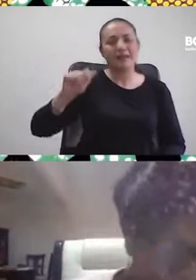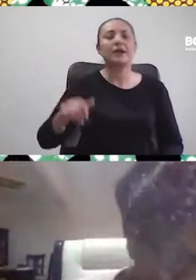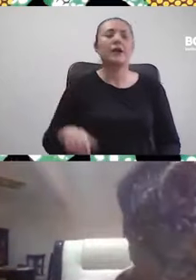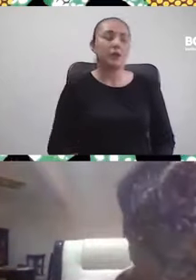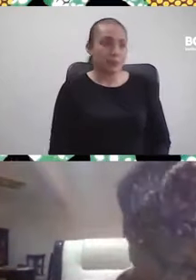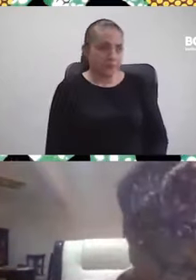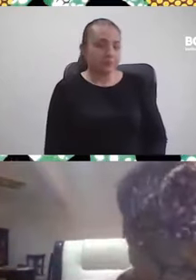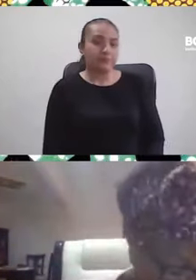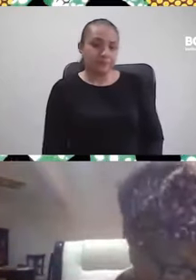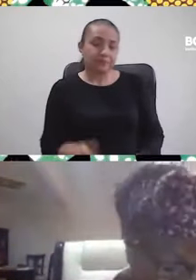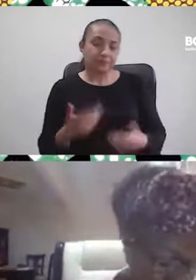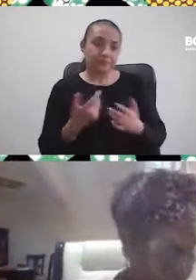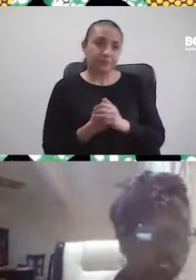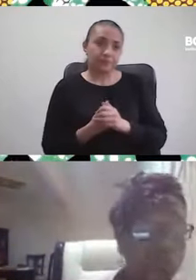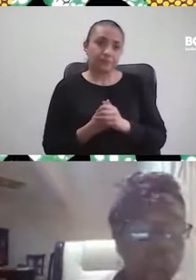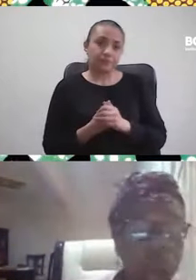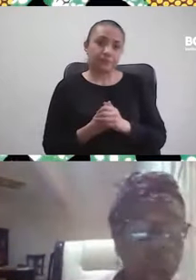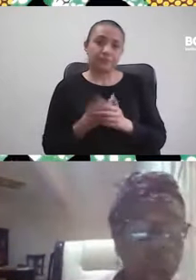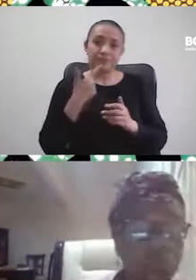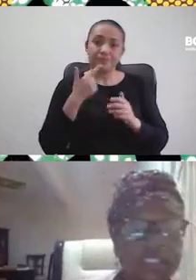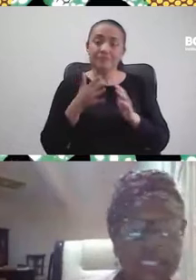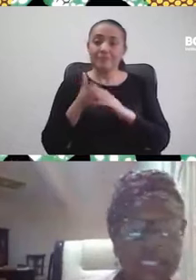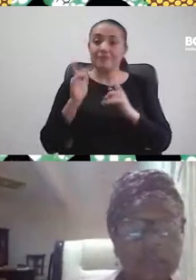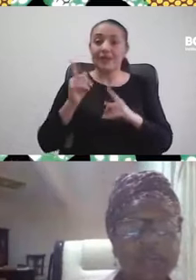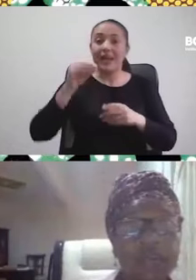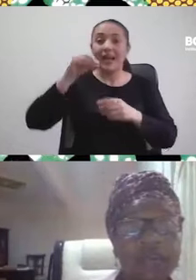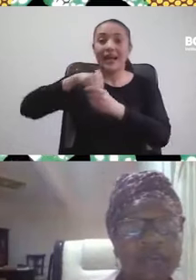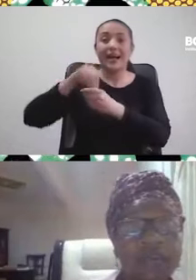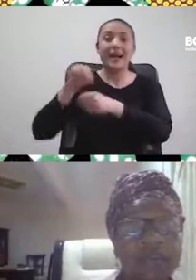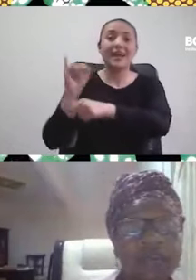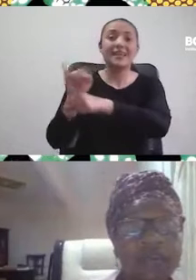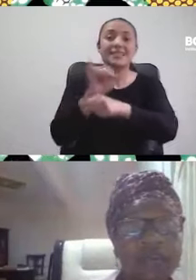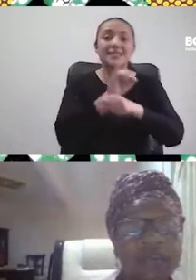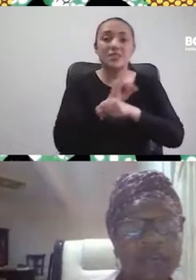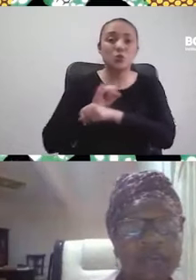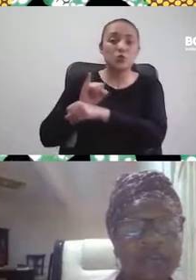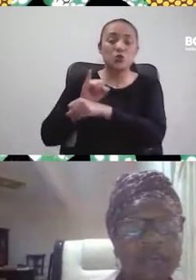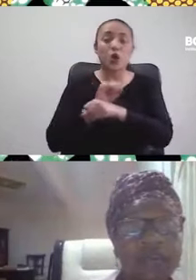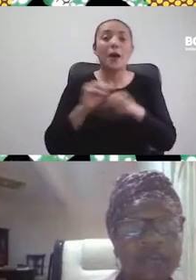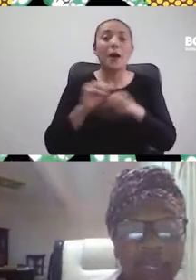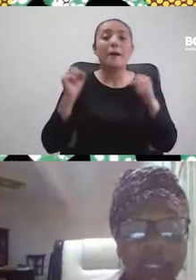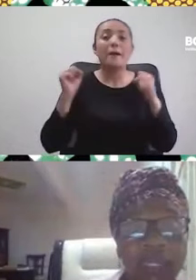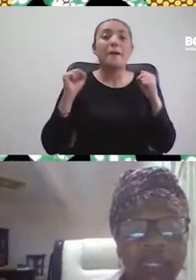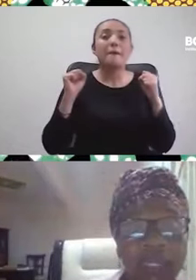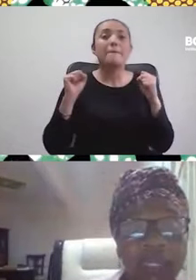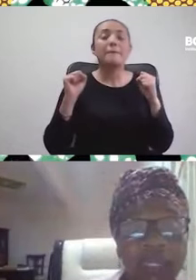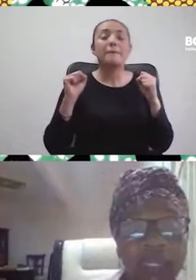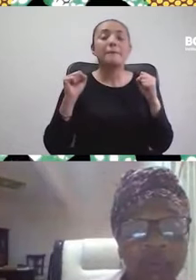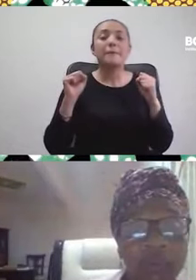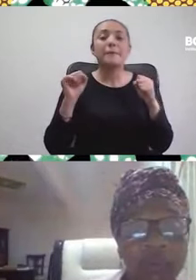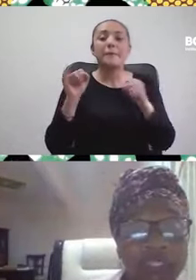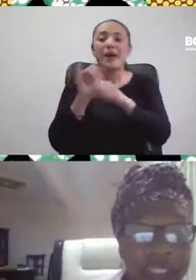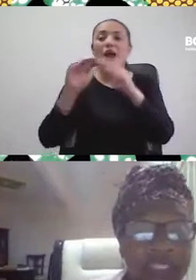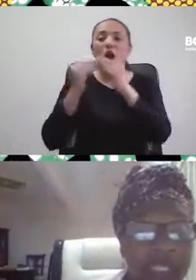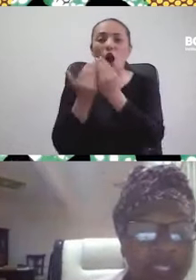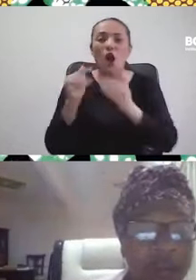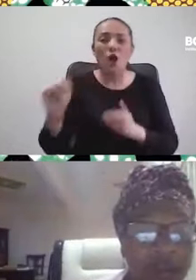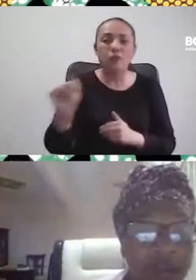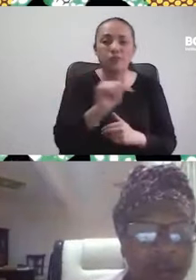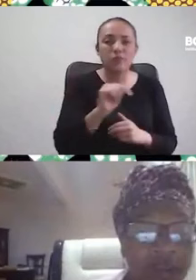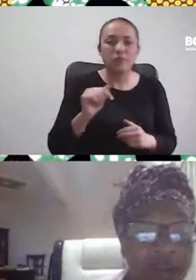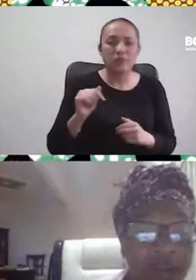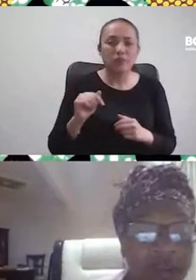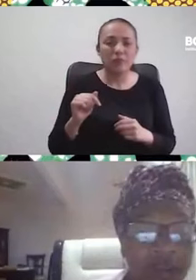las instituciones educativas, más que todo en las que laboro, se trabaja con Manuel